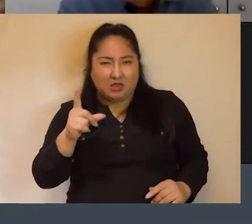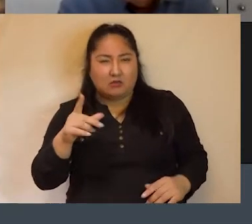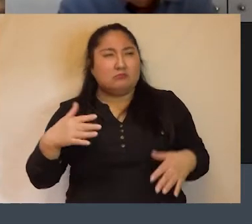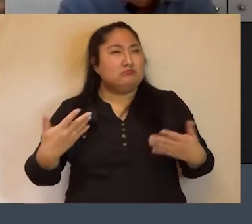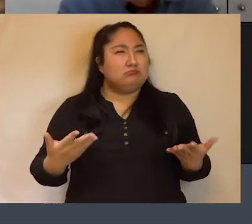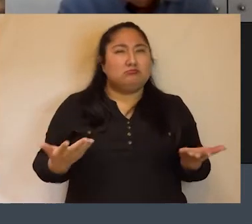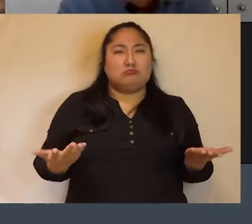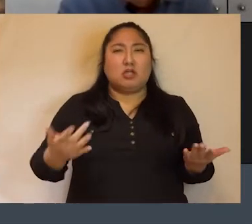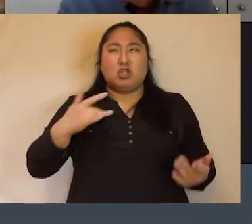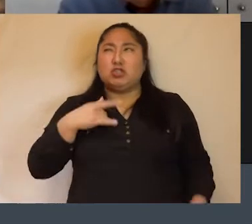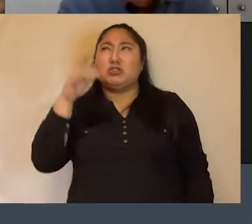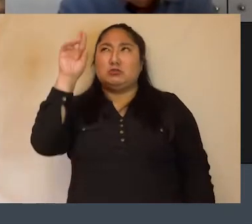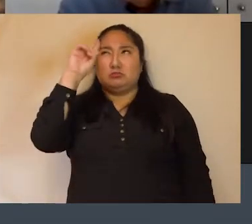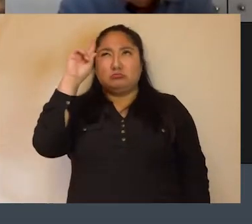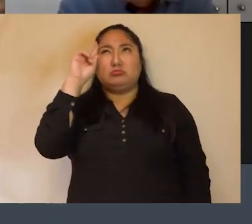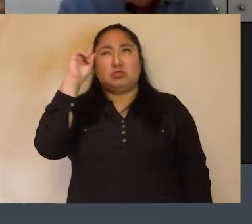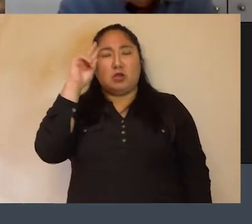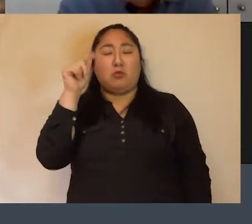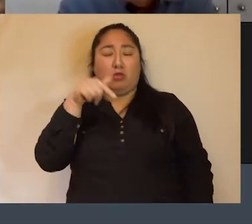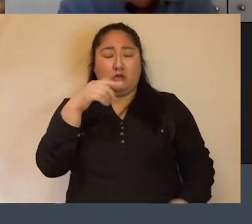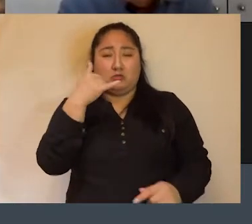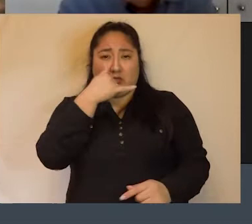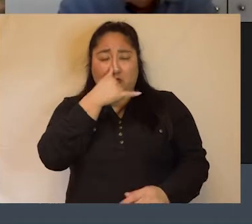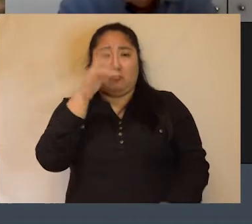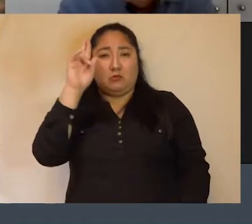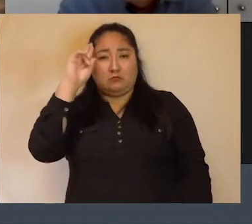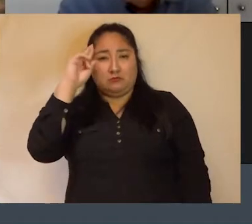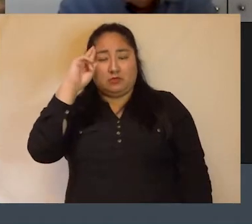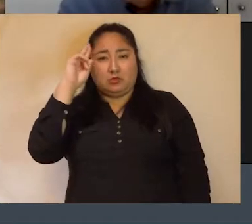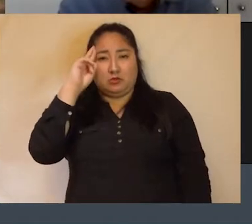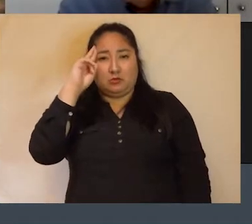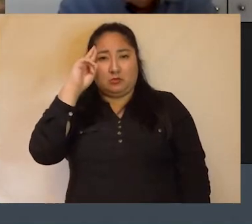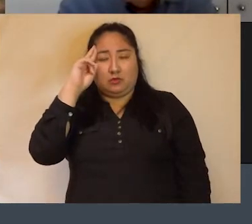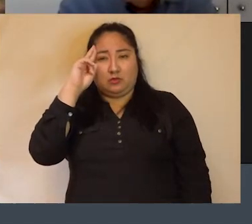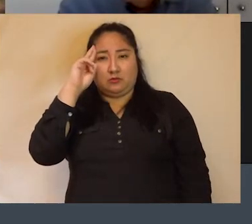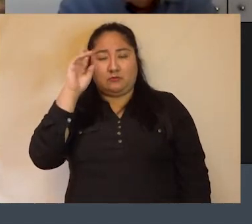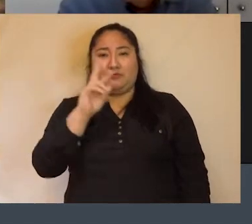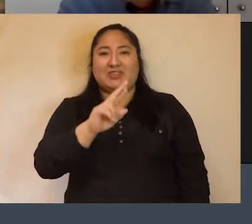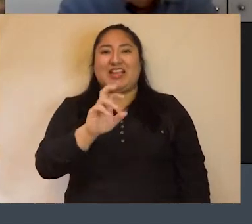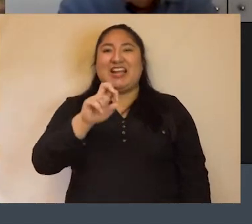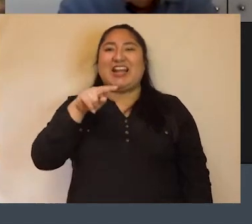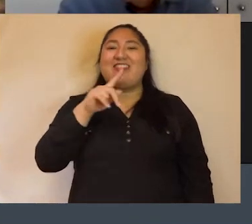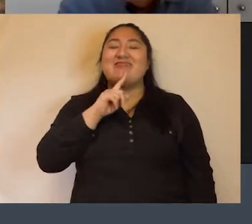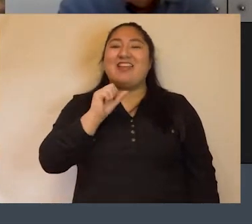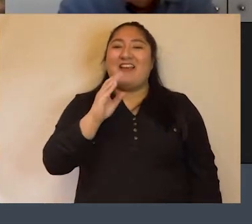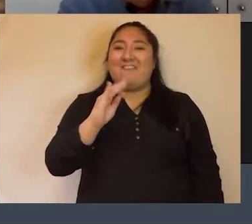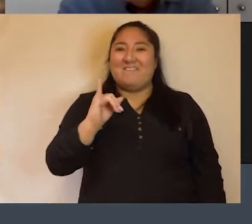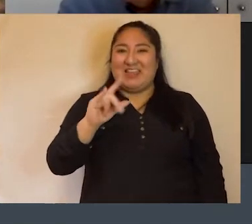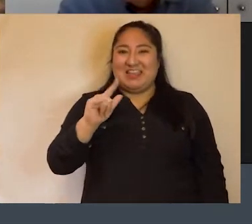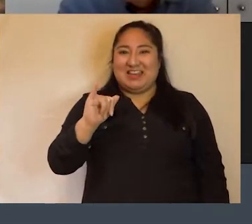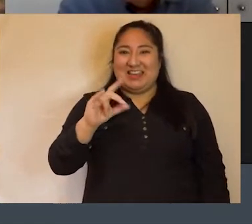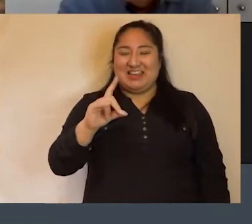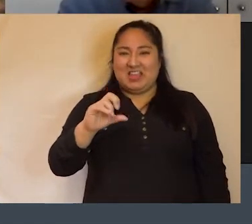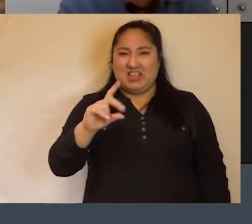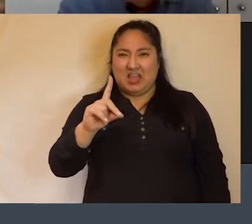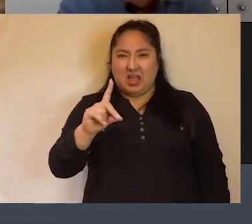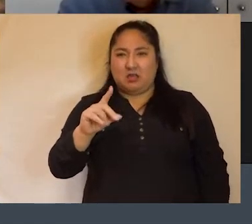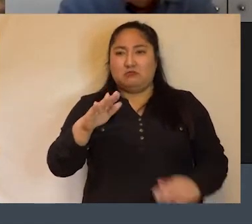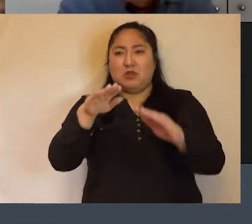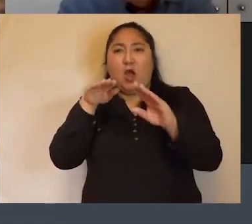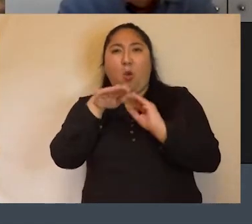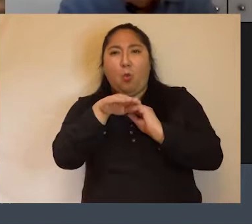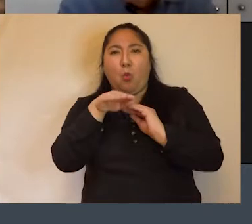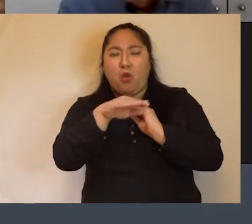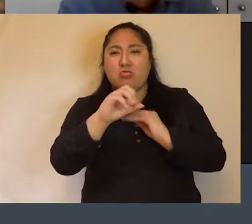la eléctrica, etcétera. Y yo recuerdo, en esa época, tener rentabilidades en mi cuenta